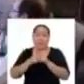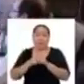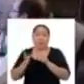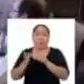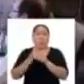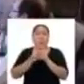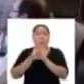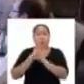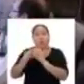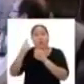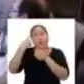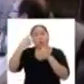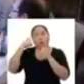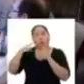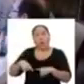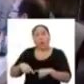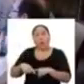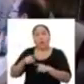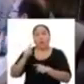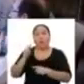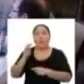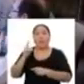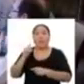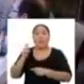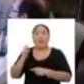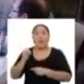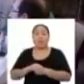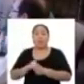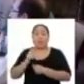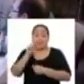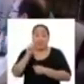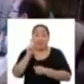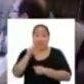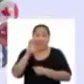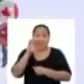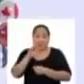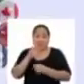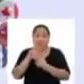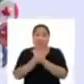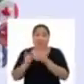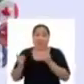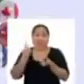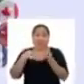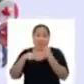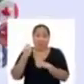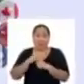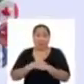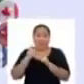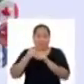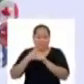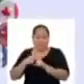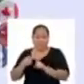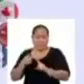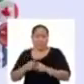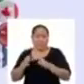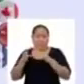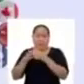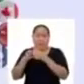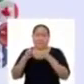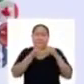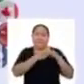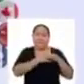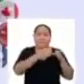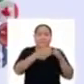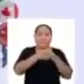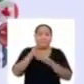uniones, acuerdos, tratados de libre comercio, entre otros. La creación de estos bloques forma